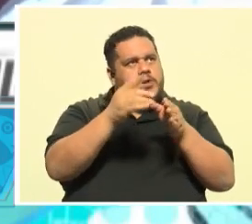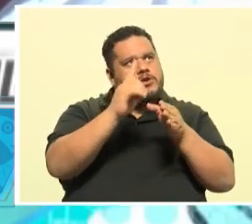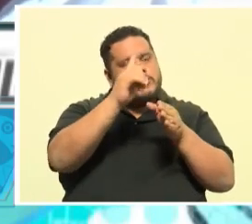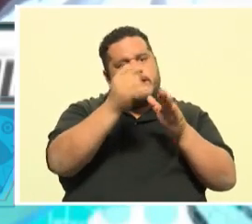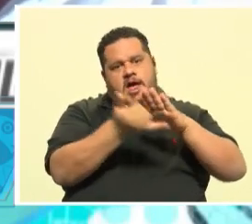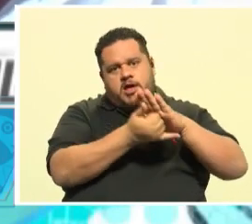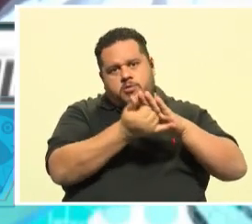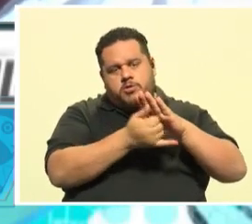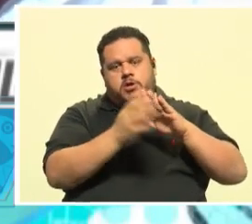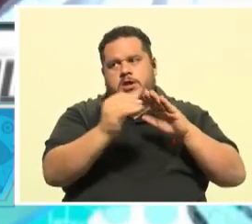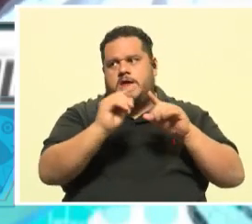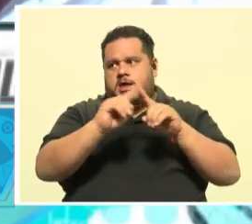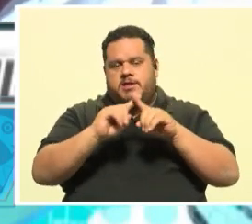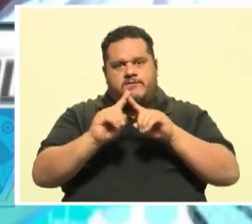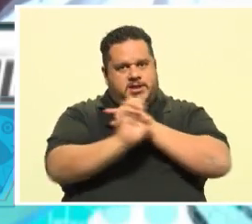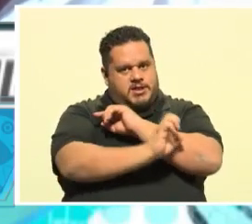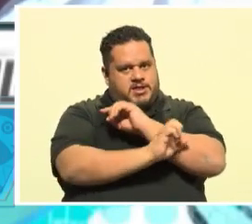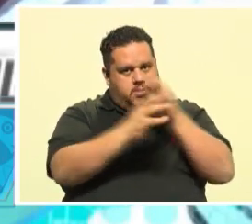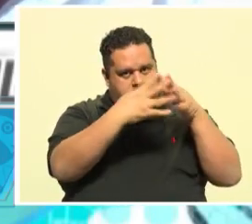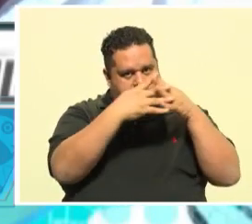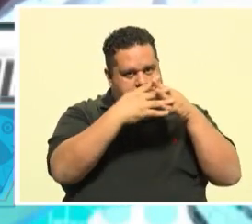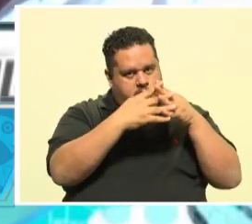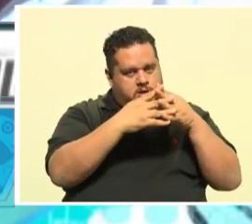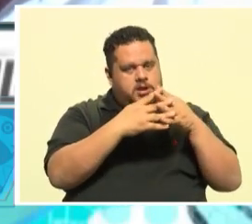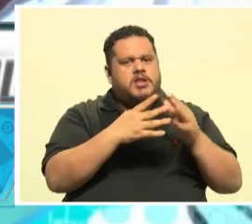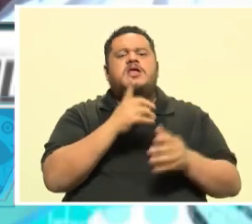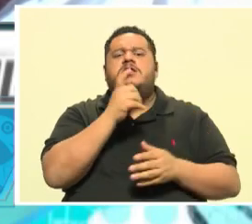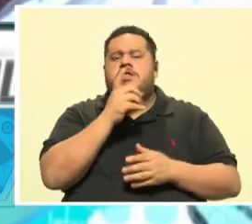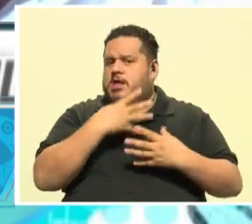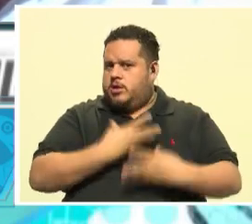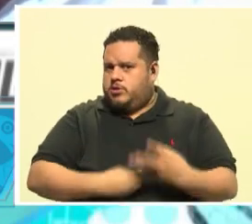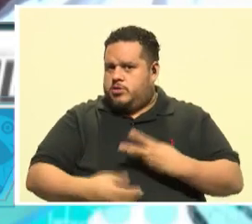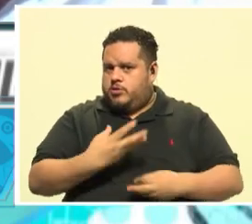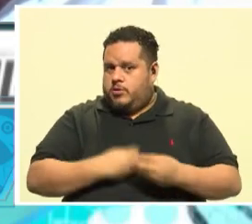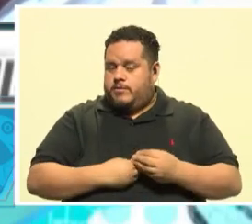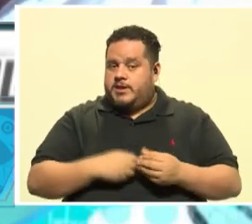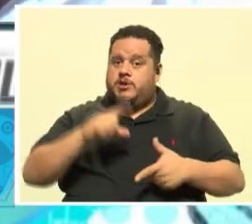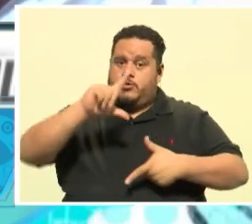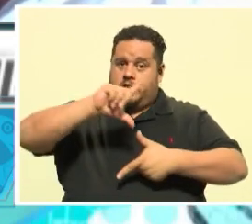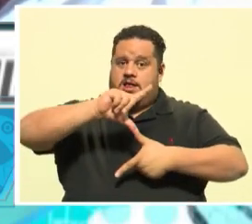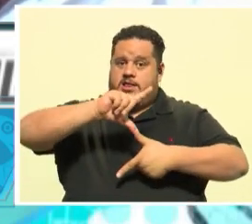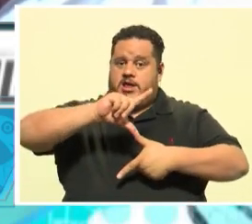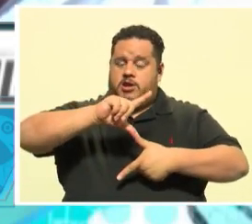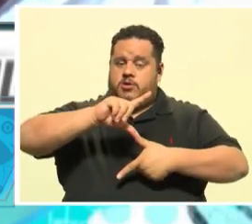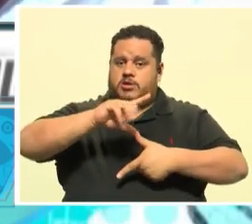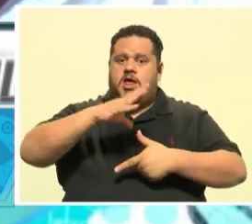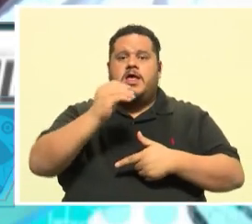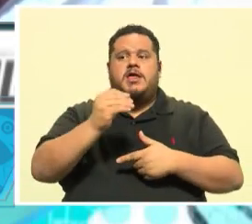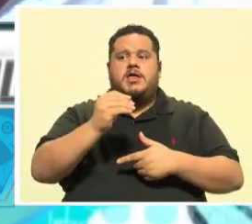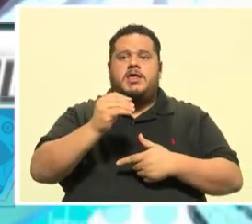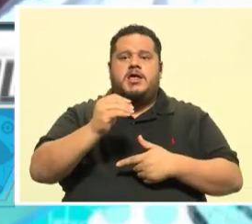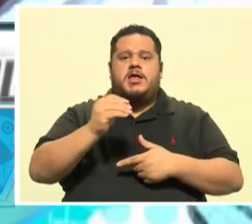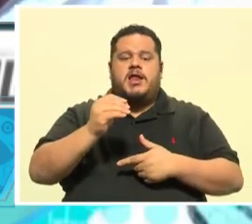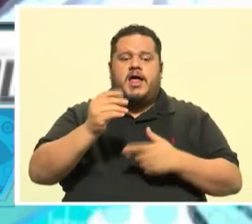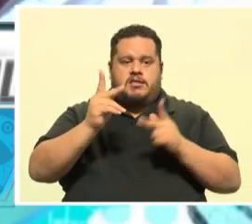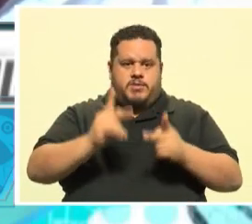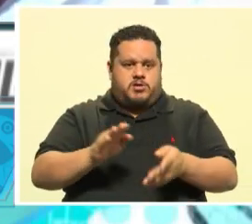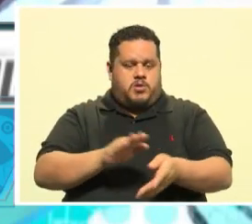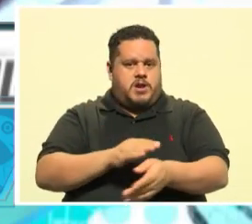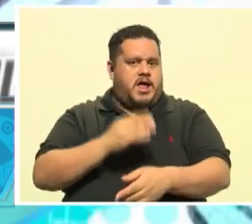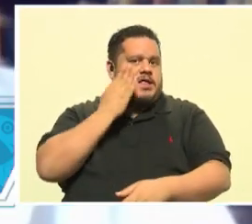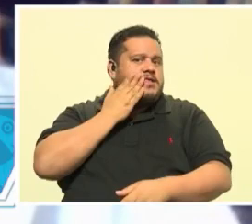tenemos la potencial crisis humanitaria que se puede desencadenar. A mí me parece